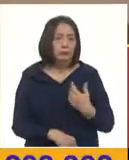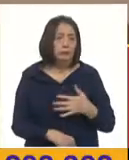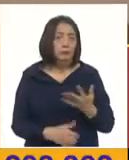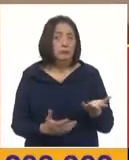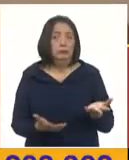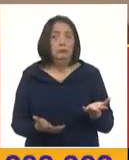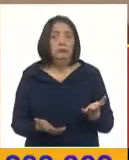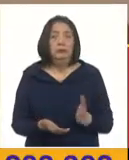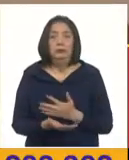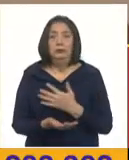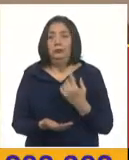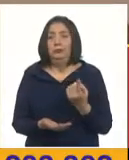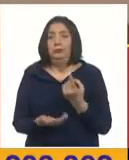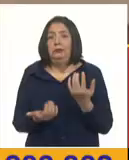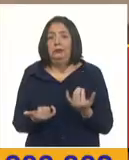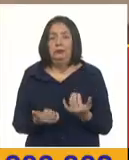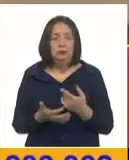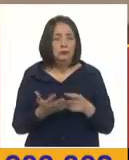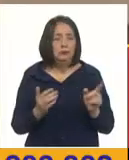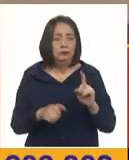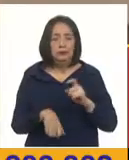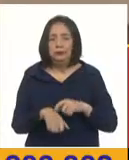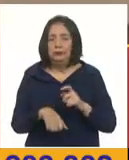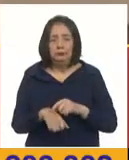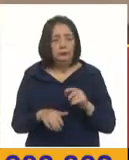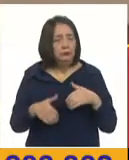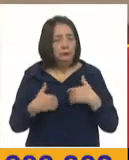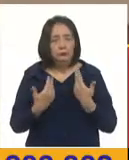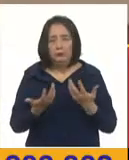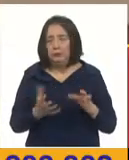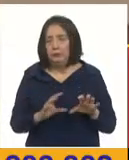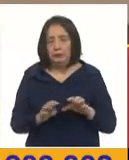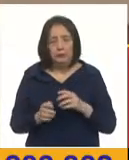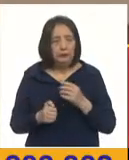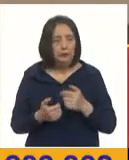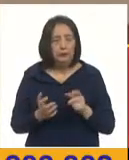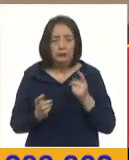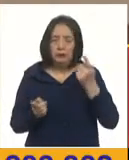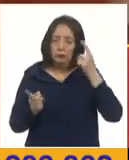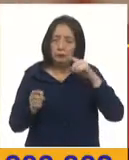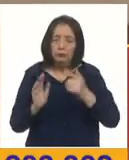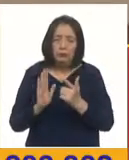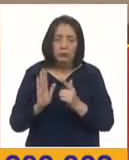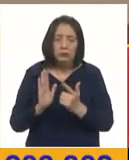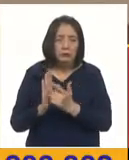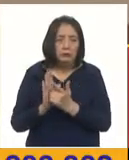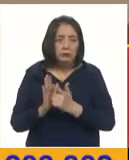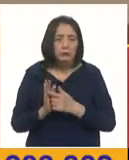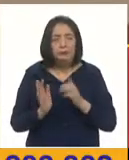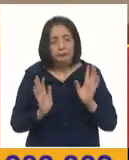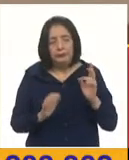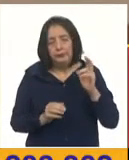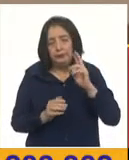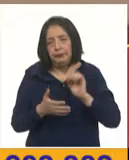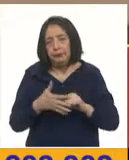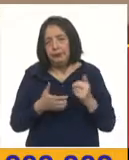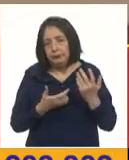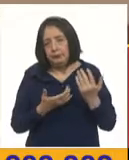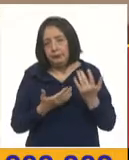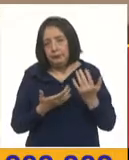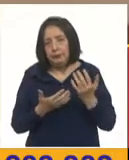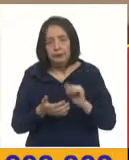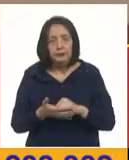inédita entonces yo creo que los plazos no se van a poder cumplir conforme se revise la norma es muy razonable que haya tener que esperar